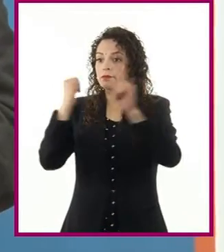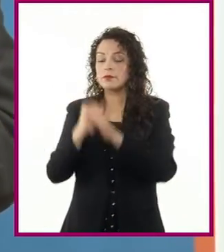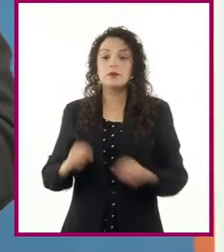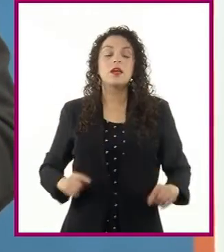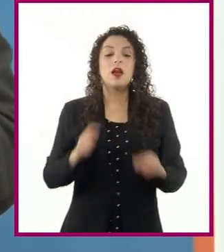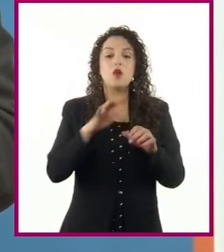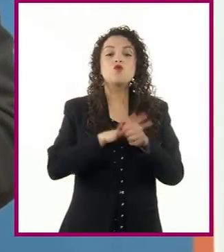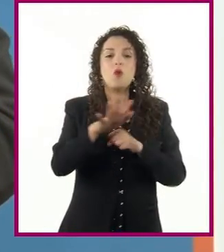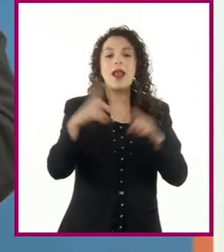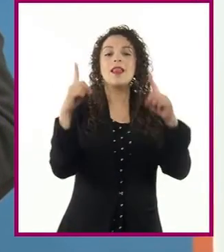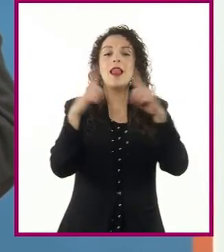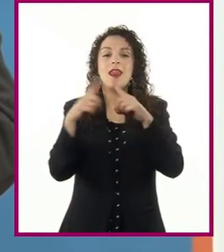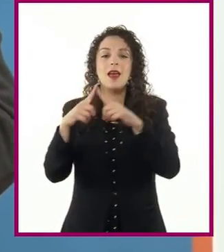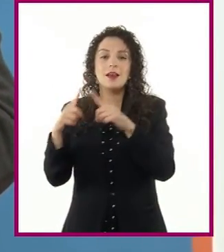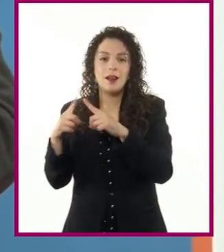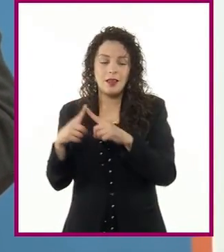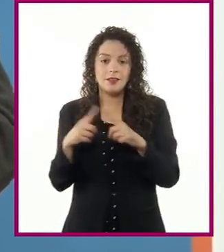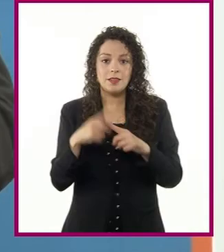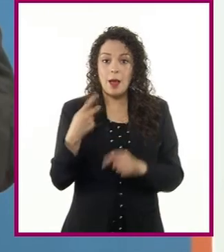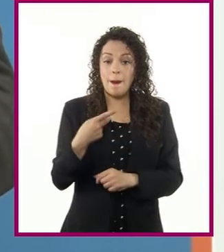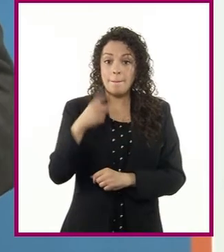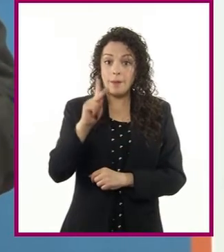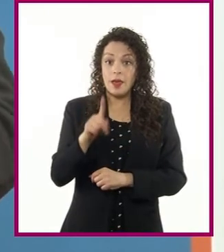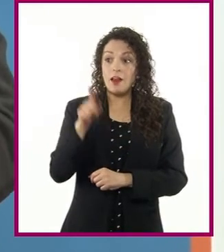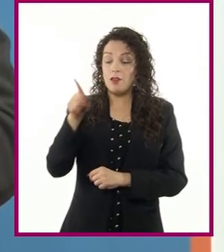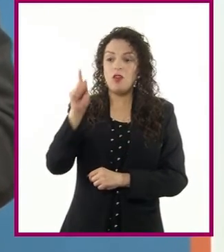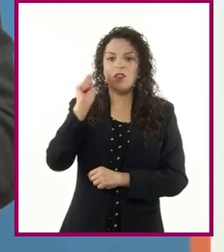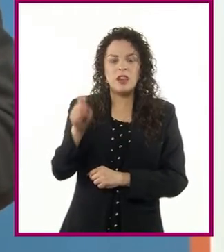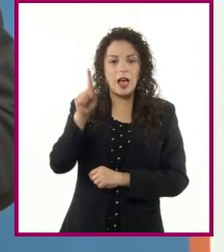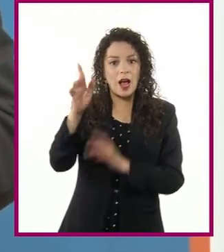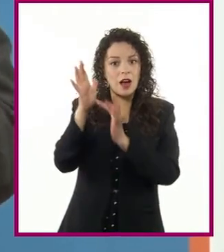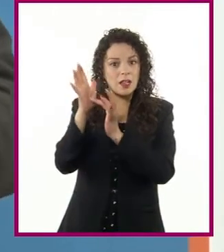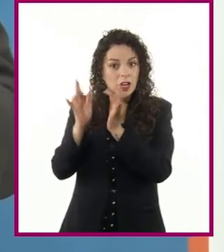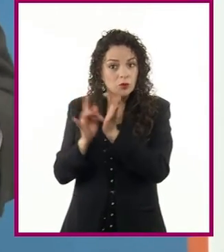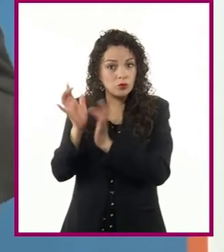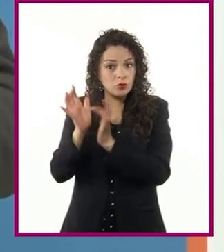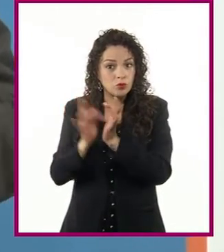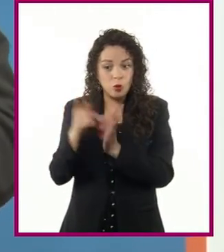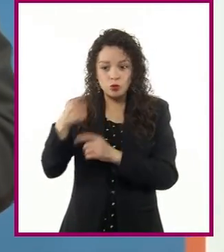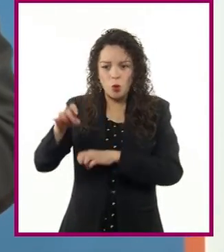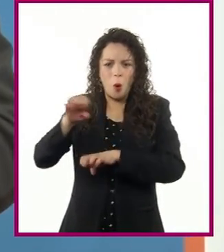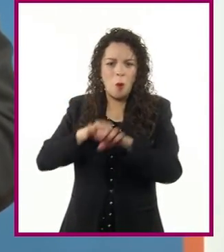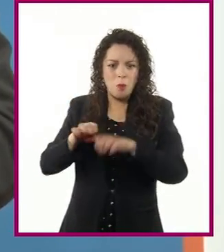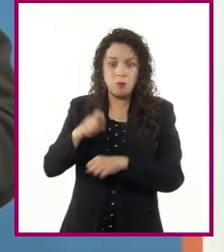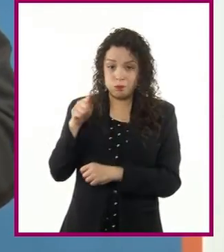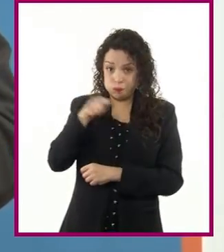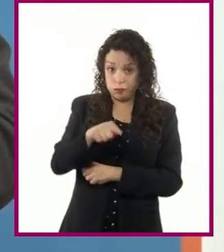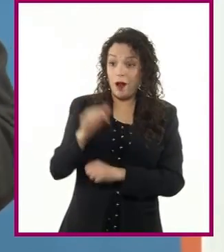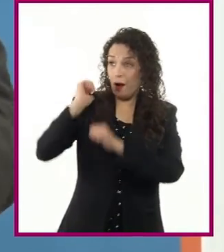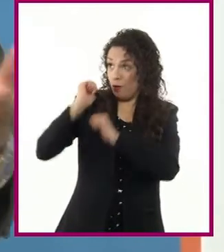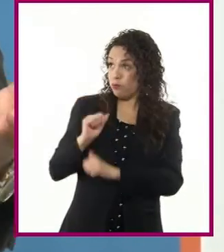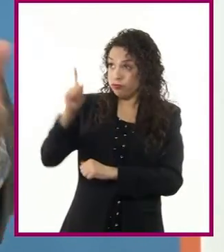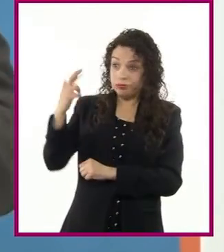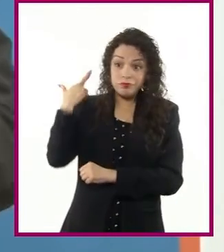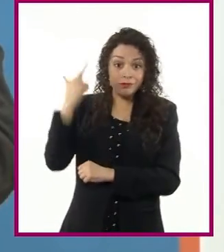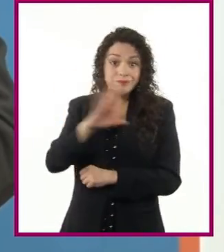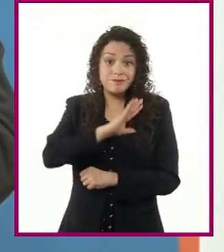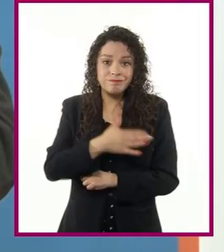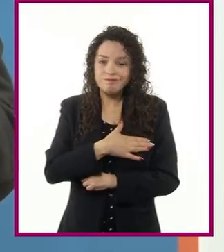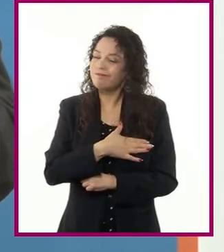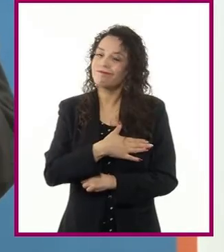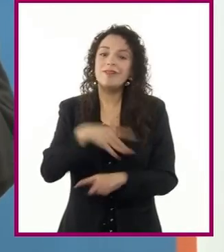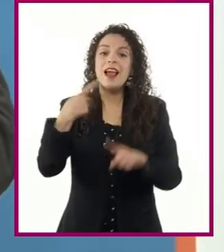Iglesia, pero la Compañía de Jesús no respondía como autoridad al rey de España, sino al